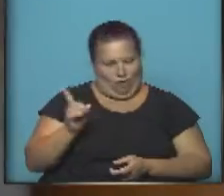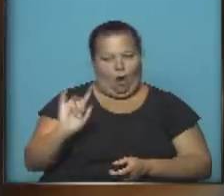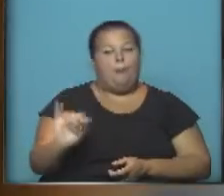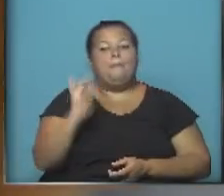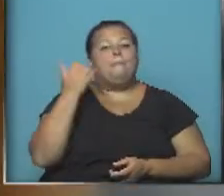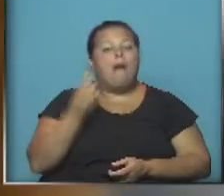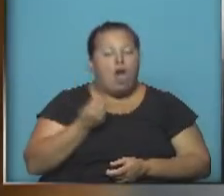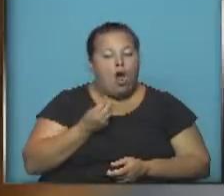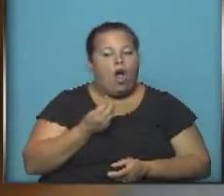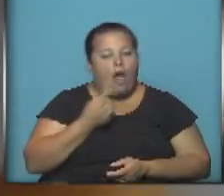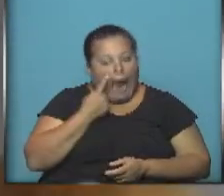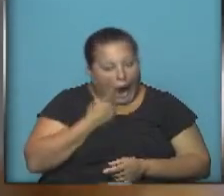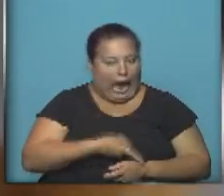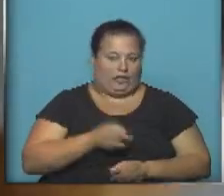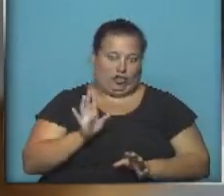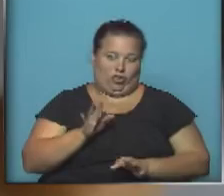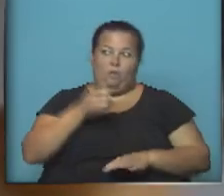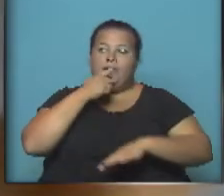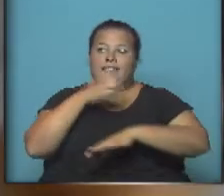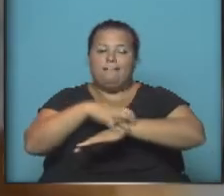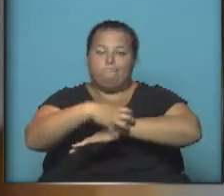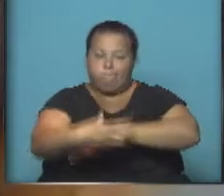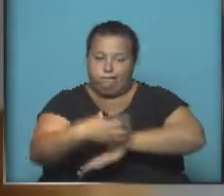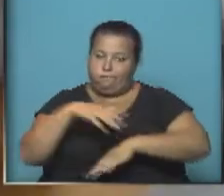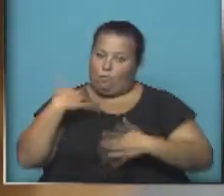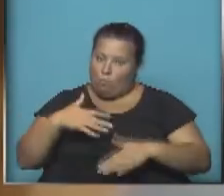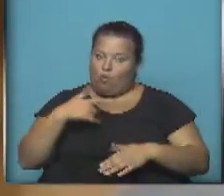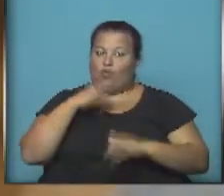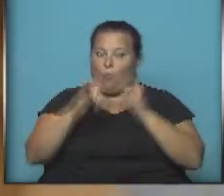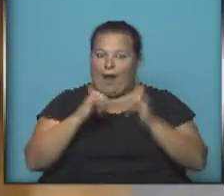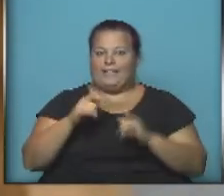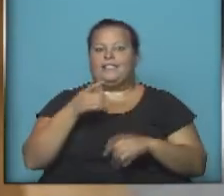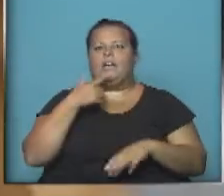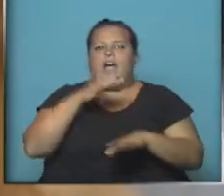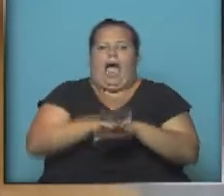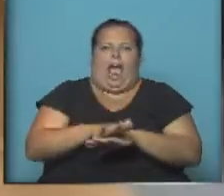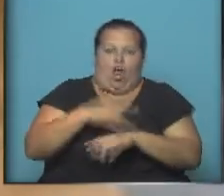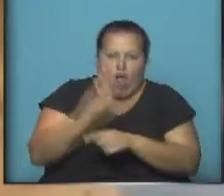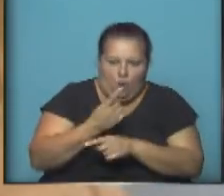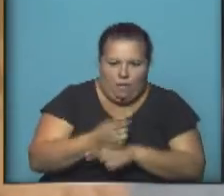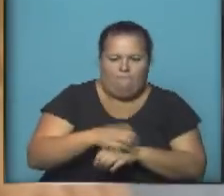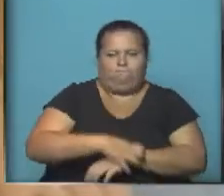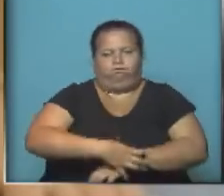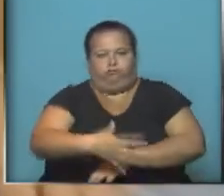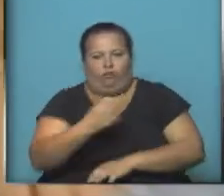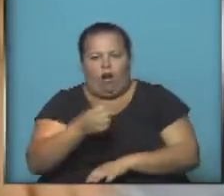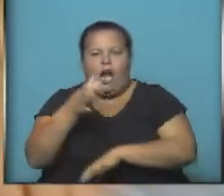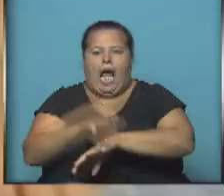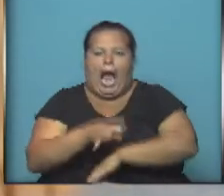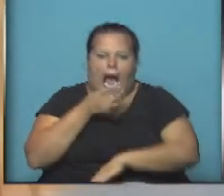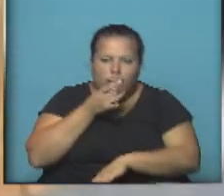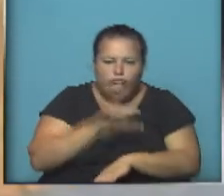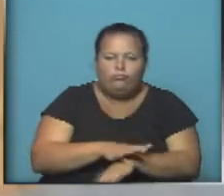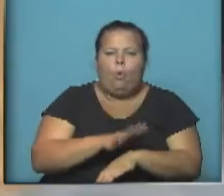es prestarle atención, más si es esos esguinces importantes, como le decía, que no permite apoyar, que tiene una gran inflamación, hematoma,